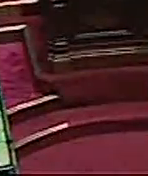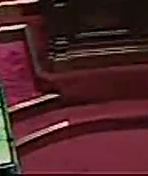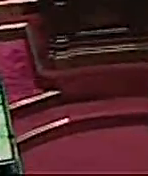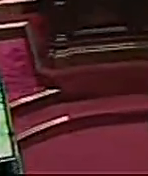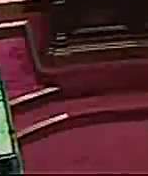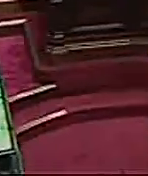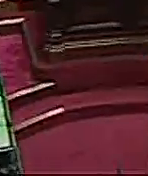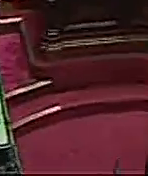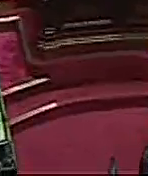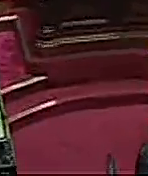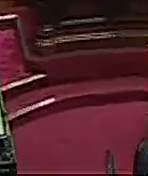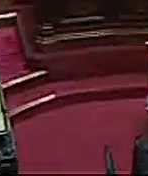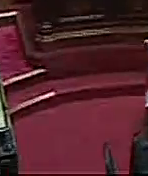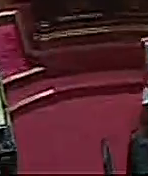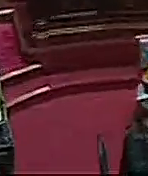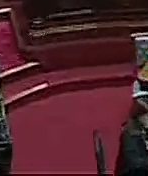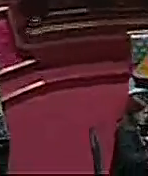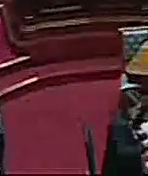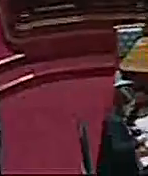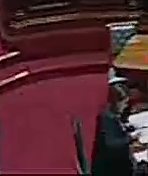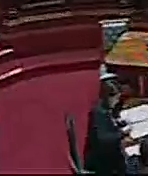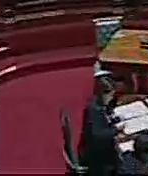se acaba de leer. Se está votando.